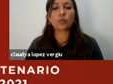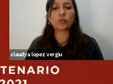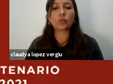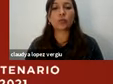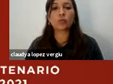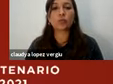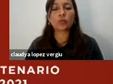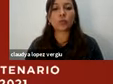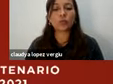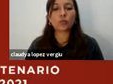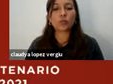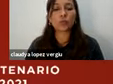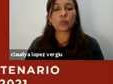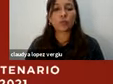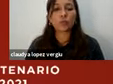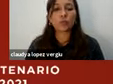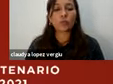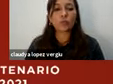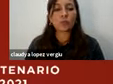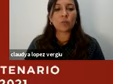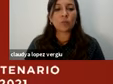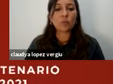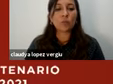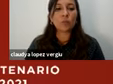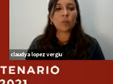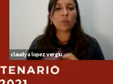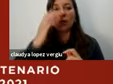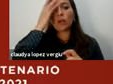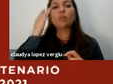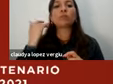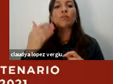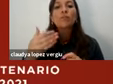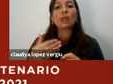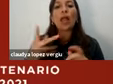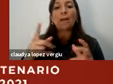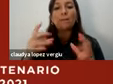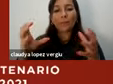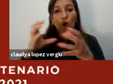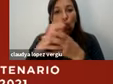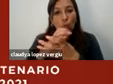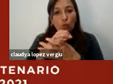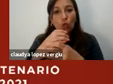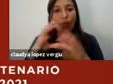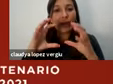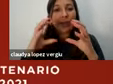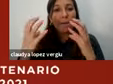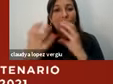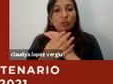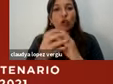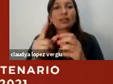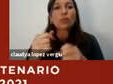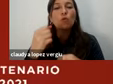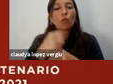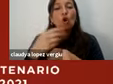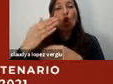Tesoro Público no estaba originalmente dirigido para empoderar mujeres, pero a través de la cooperación sí. Y con eso hemos podido lograr que con el